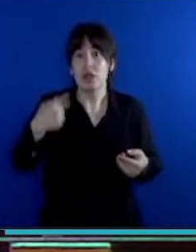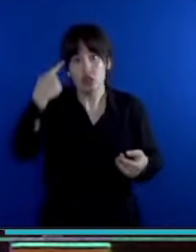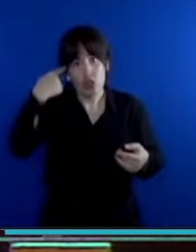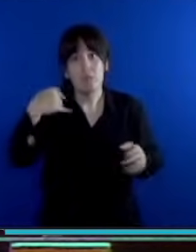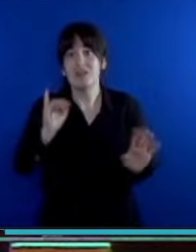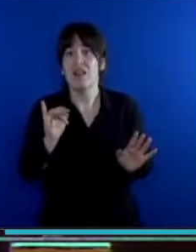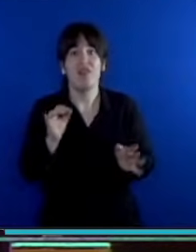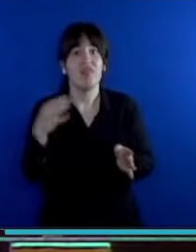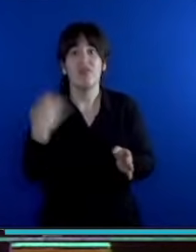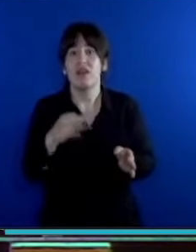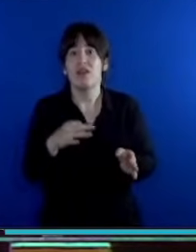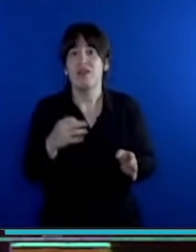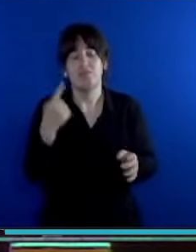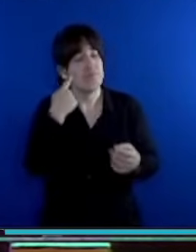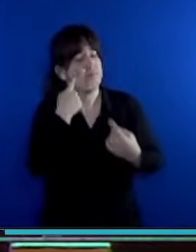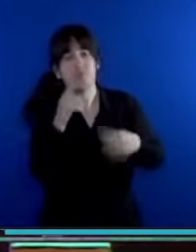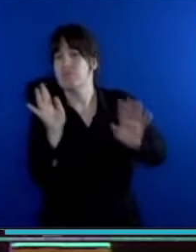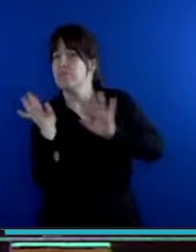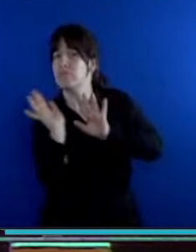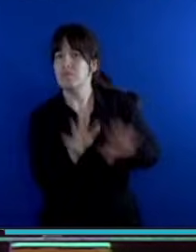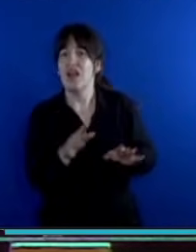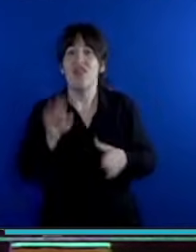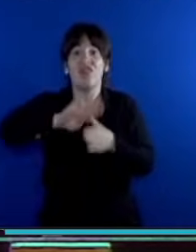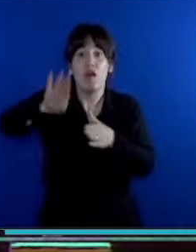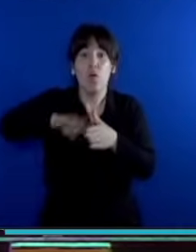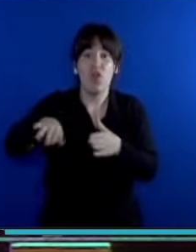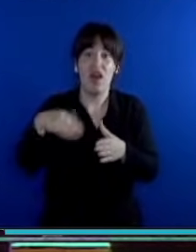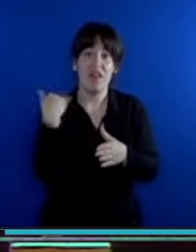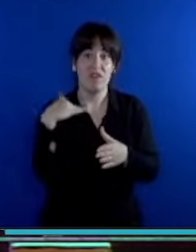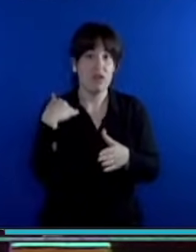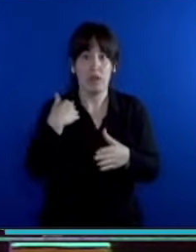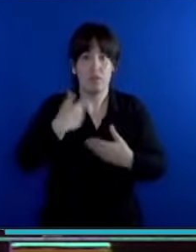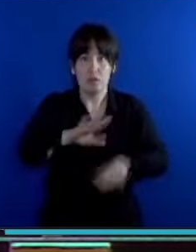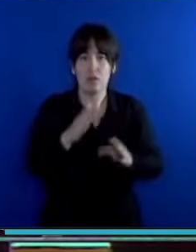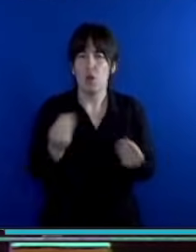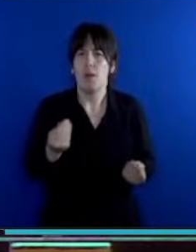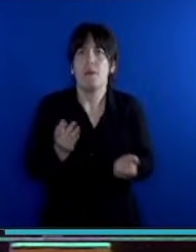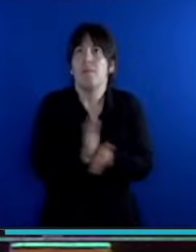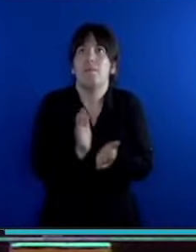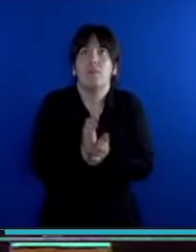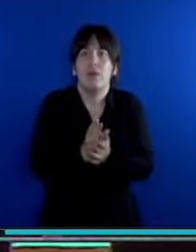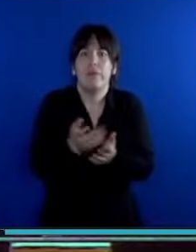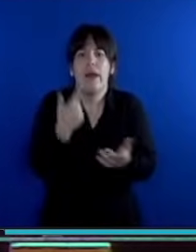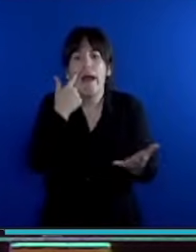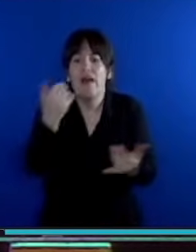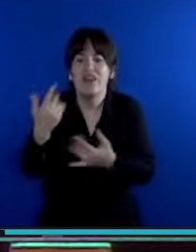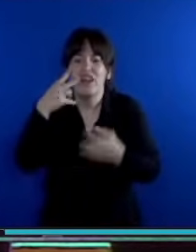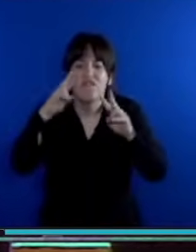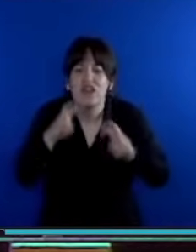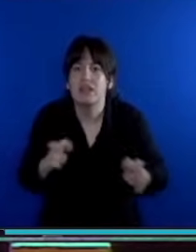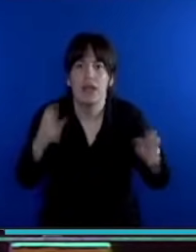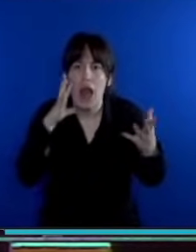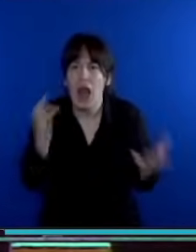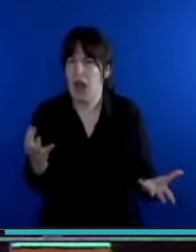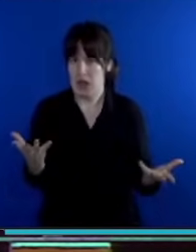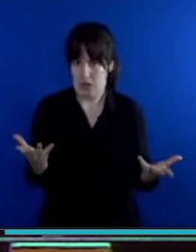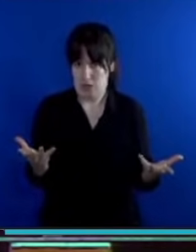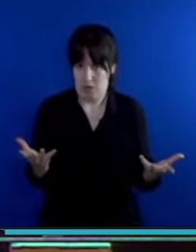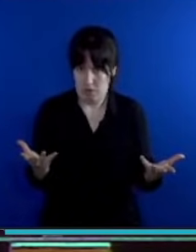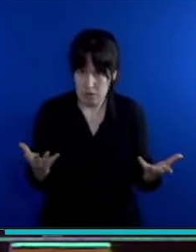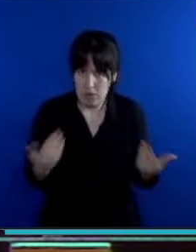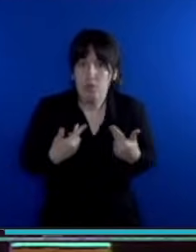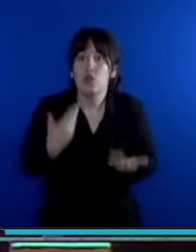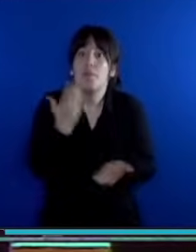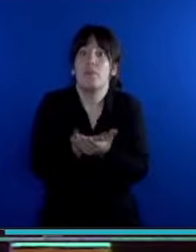que desconocer la deuda de Vidal. Podrían al menos auditarla. Digo, tiro una idea, pero nosotros